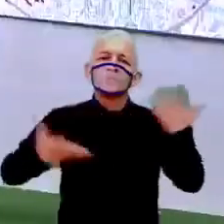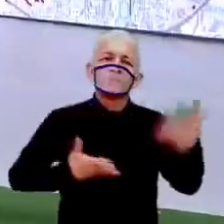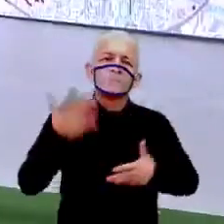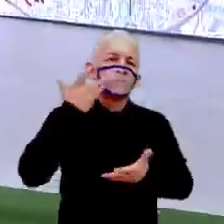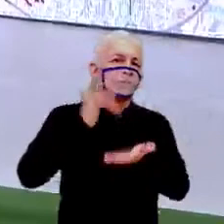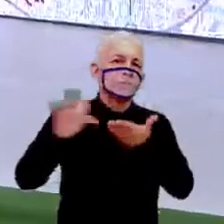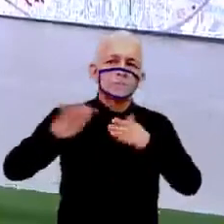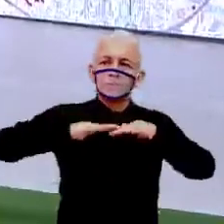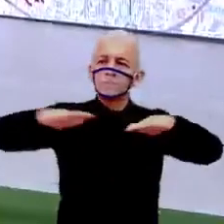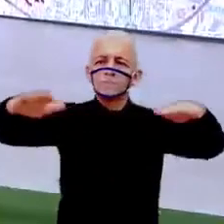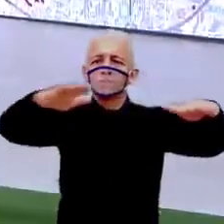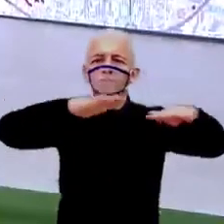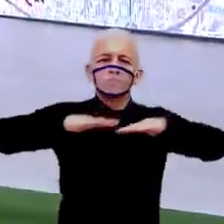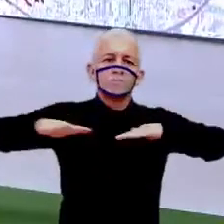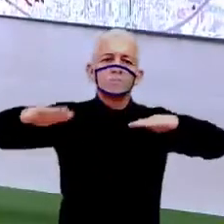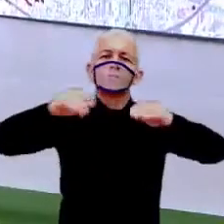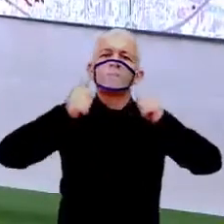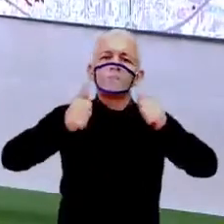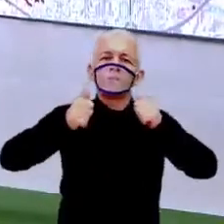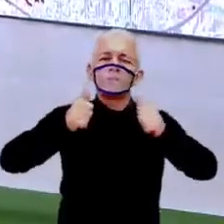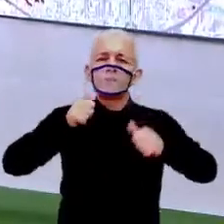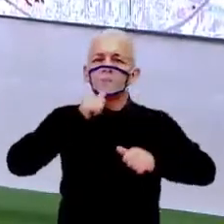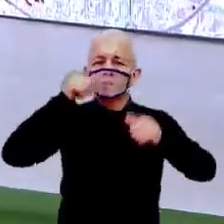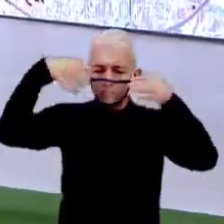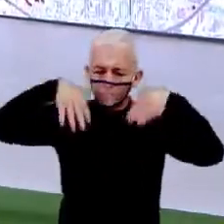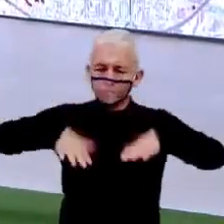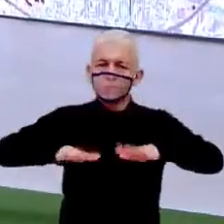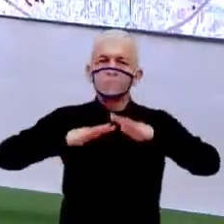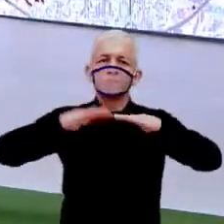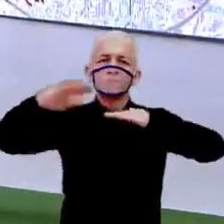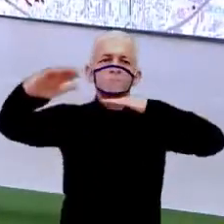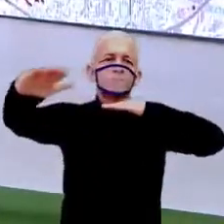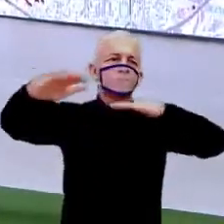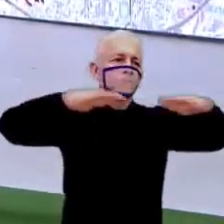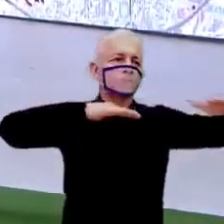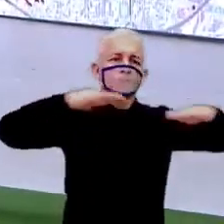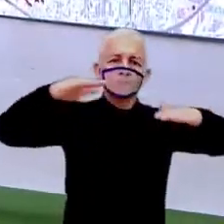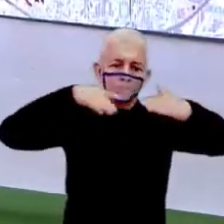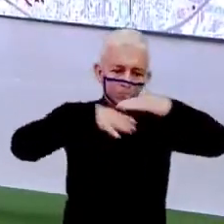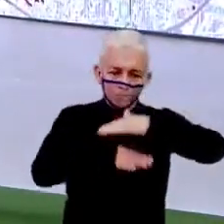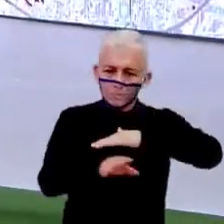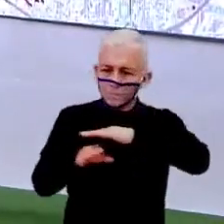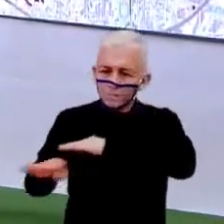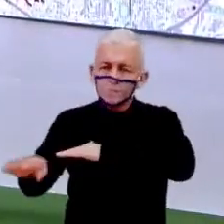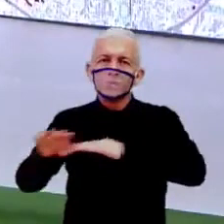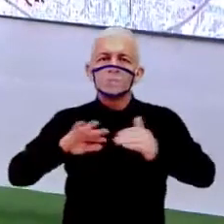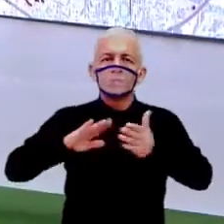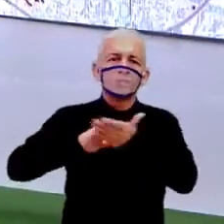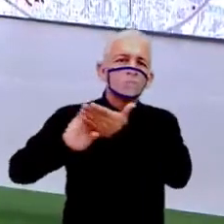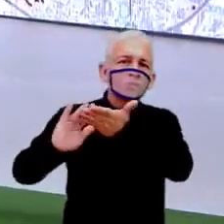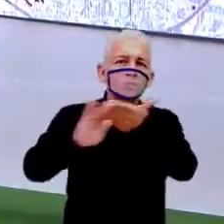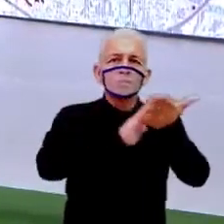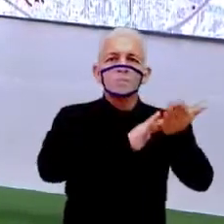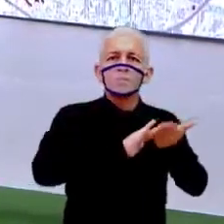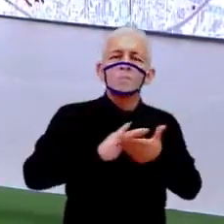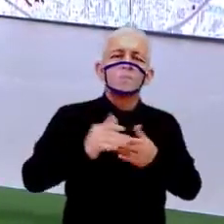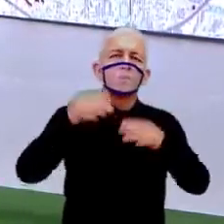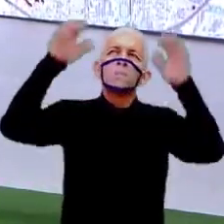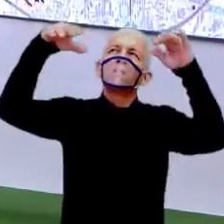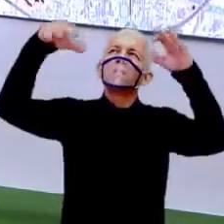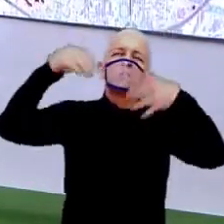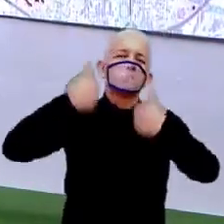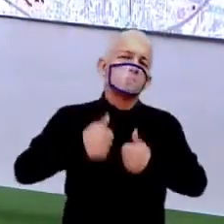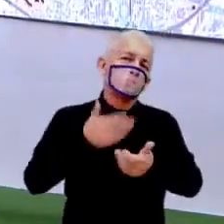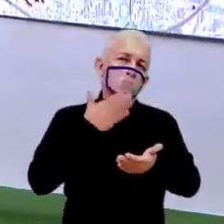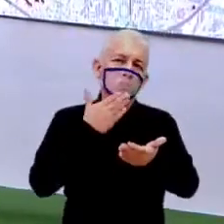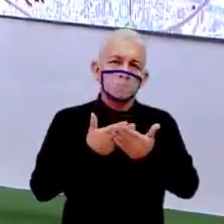el sentido de la conducción de las aguas lluvias de manera eficiente, de manera real, durante las épocas invernales. Y sobre todo